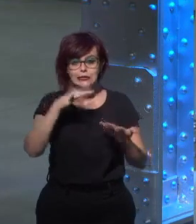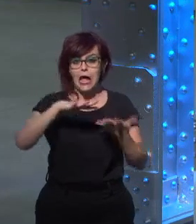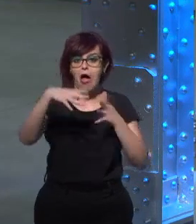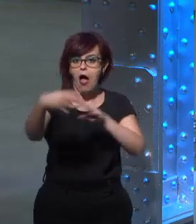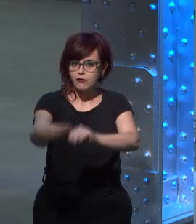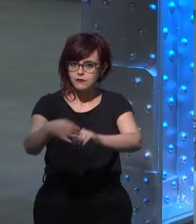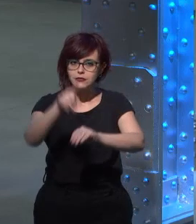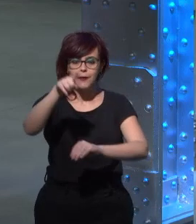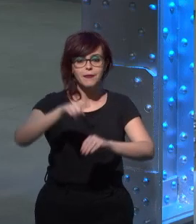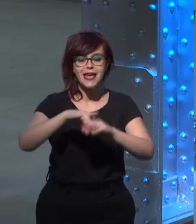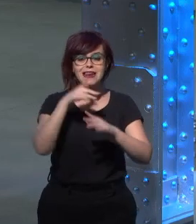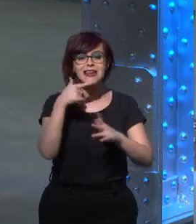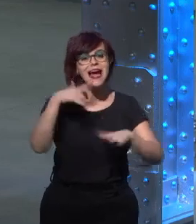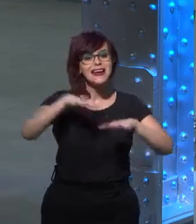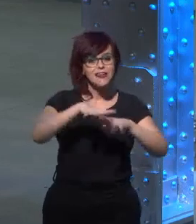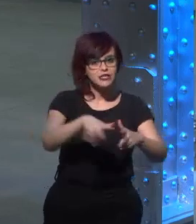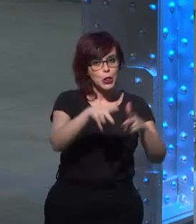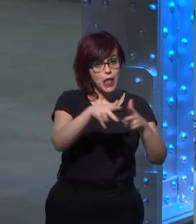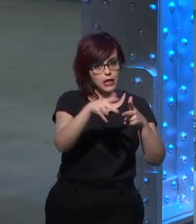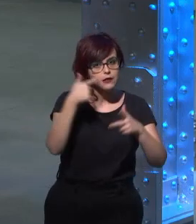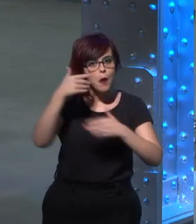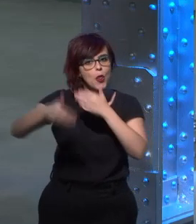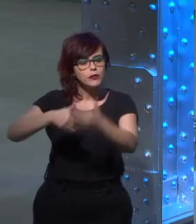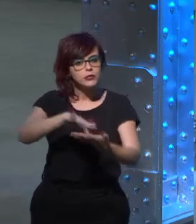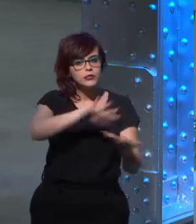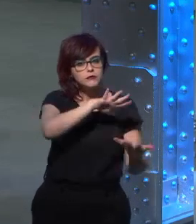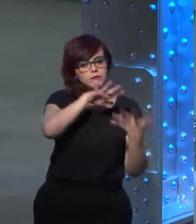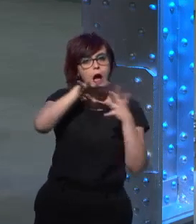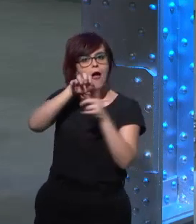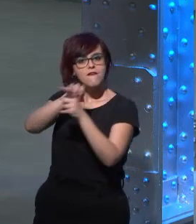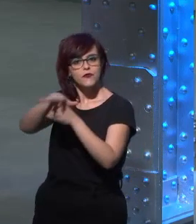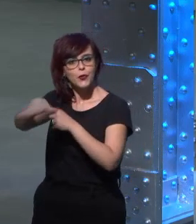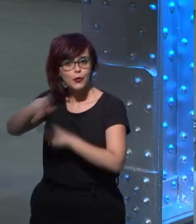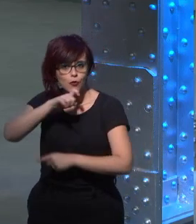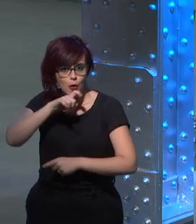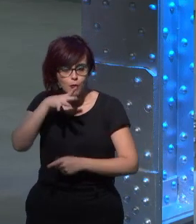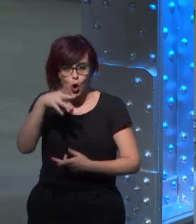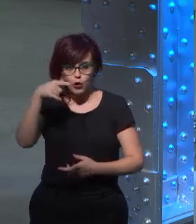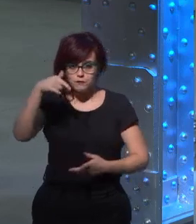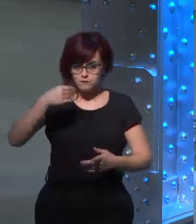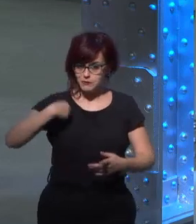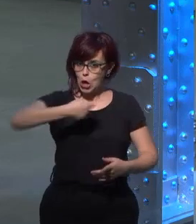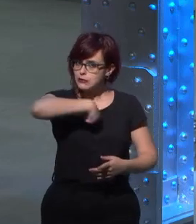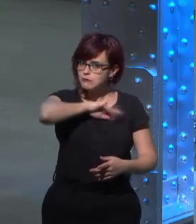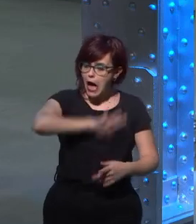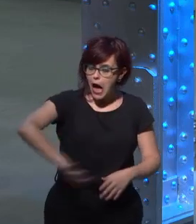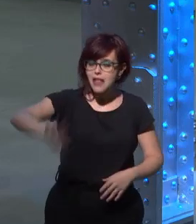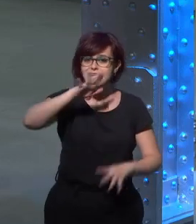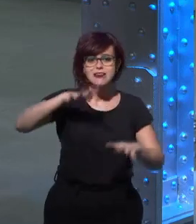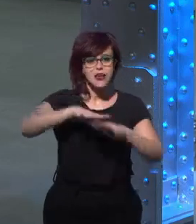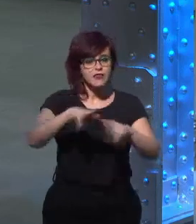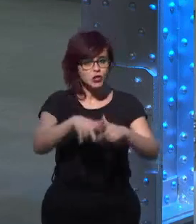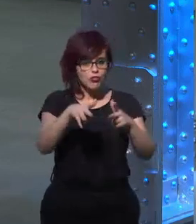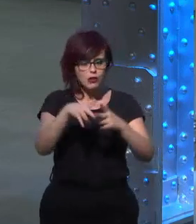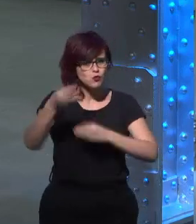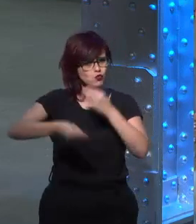redes sociales en todo este proceso, porque veréis, en esto de las redes sociales, España es top one. Somos los primeros usuarios